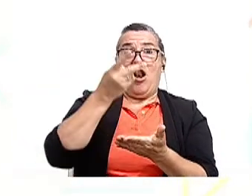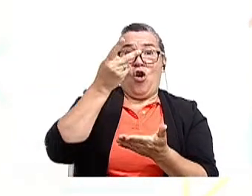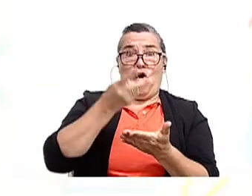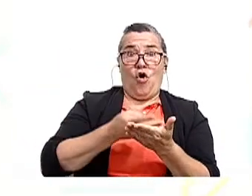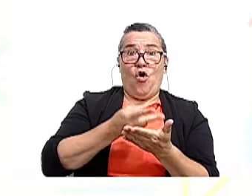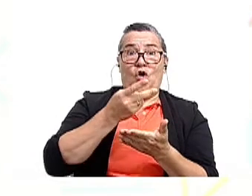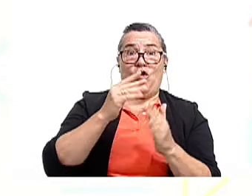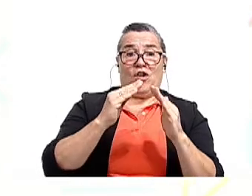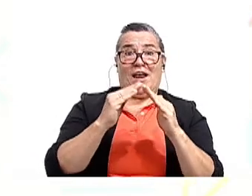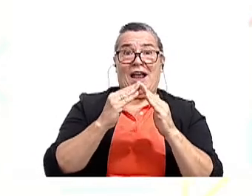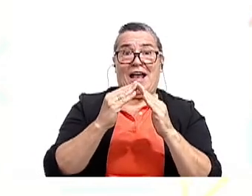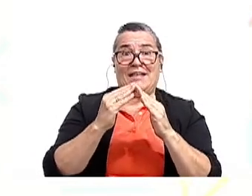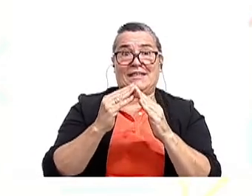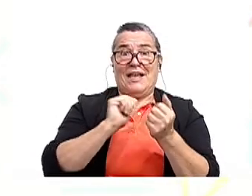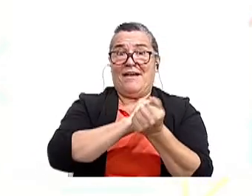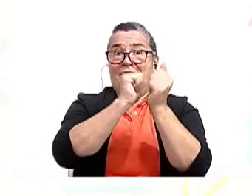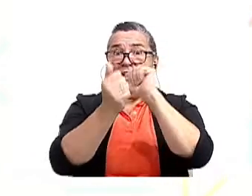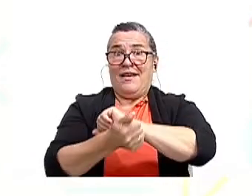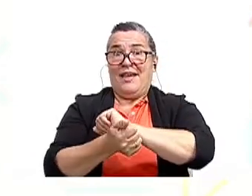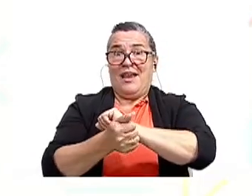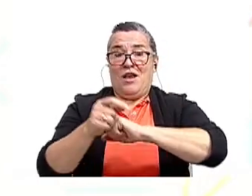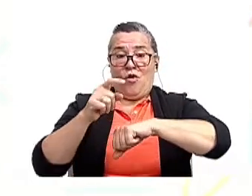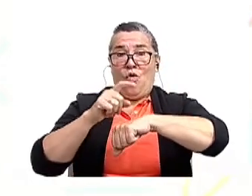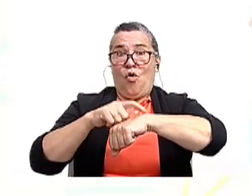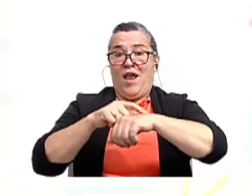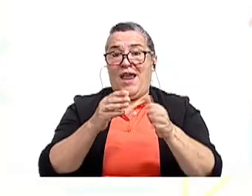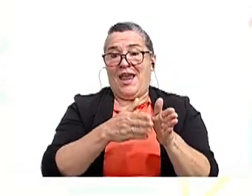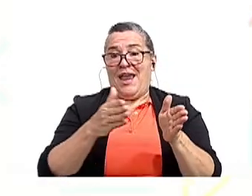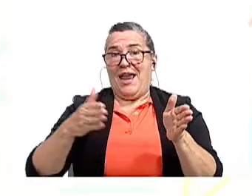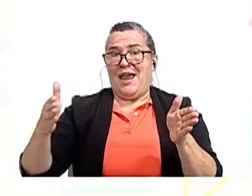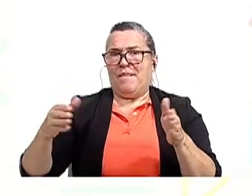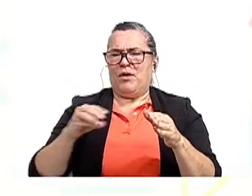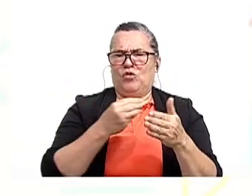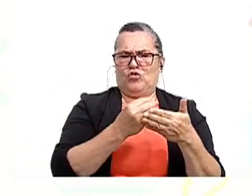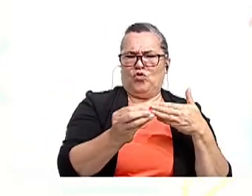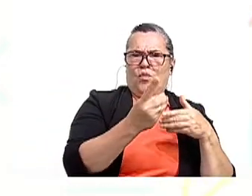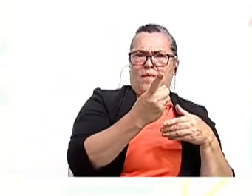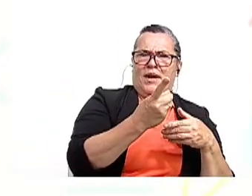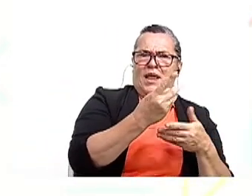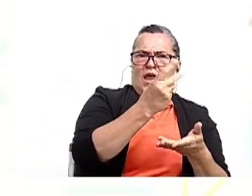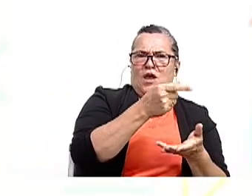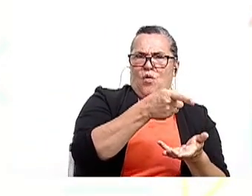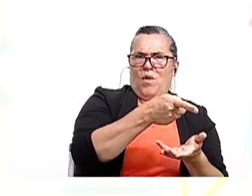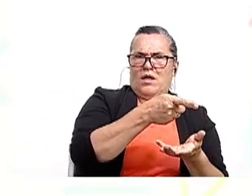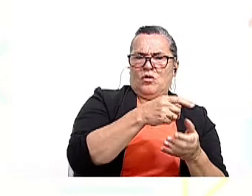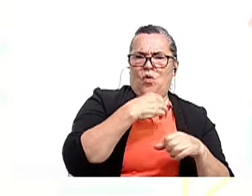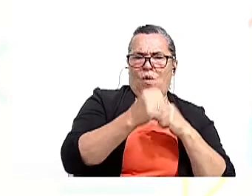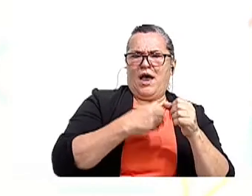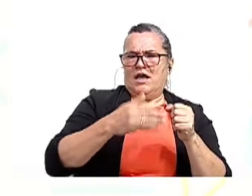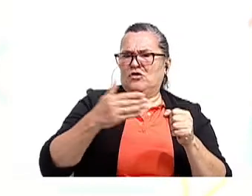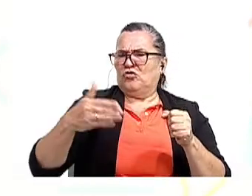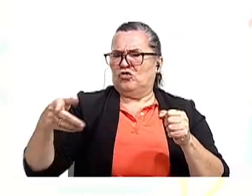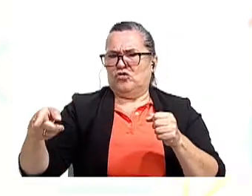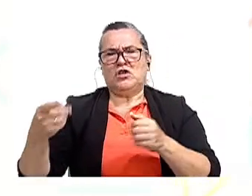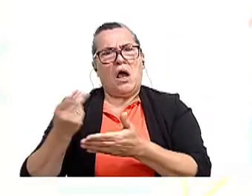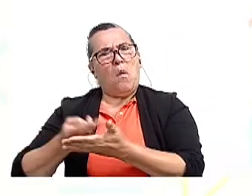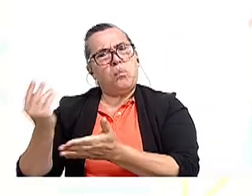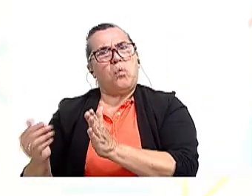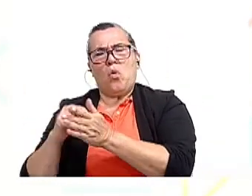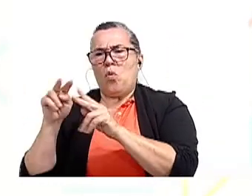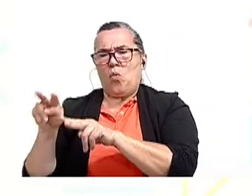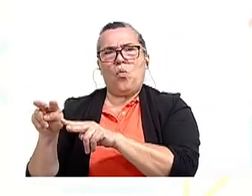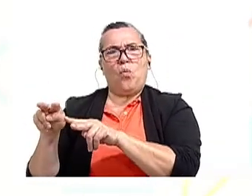linealmente con respecto al tiempo. Pero yo compré en un monto mi casa y años después, cuando ya fue valorada